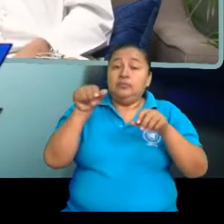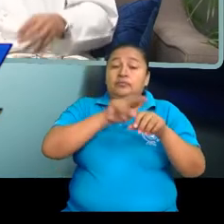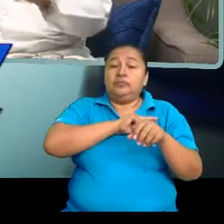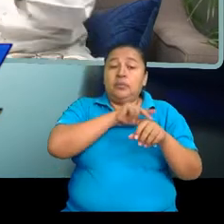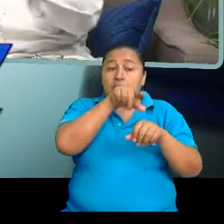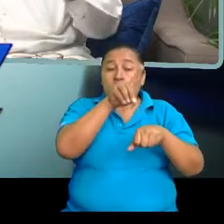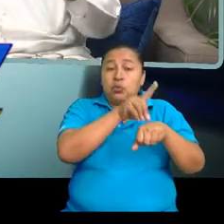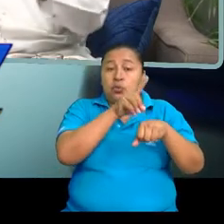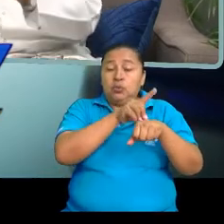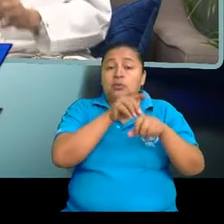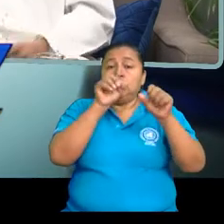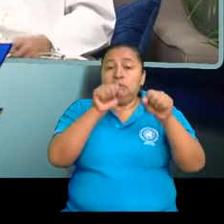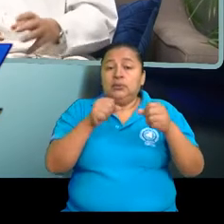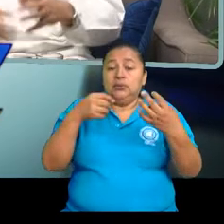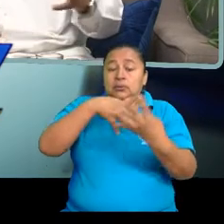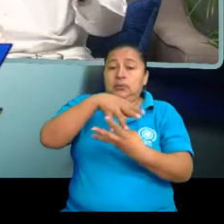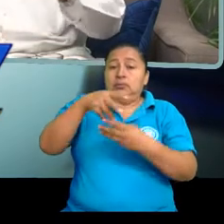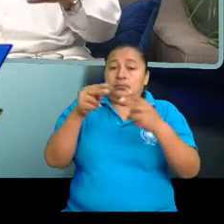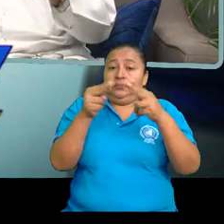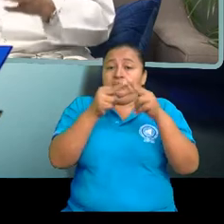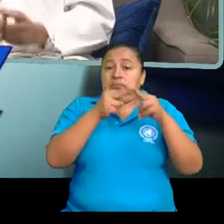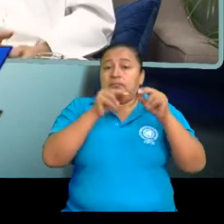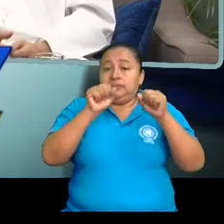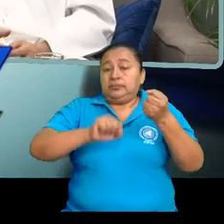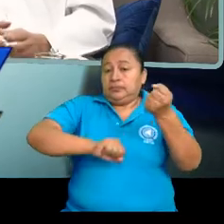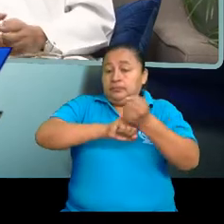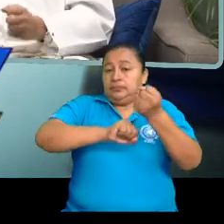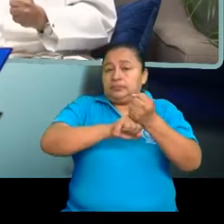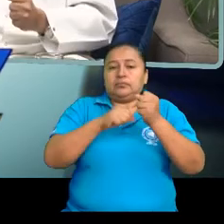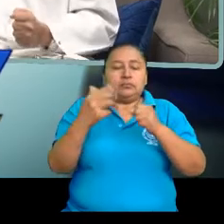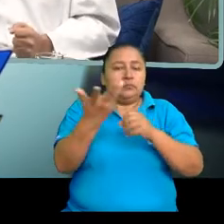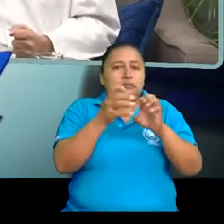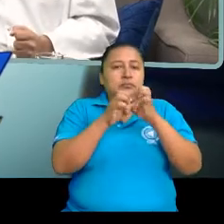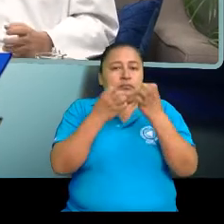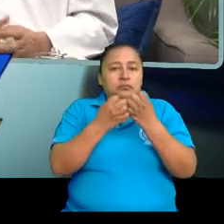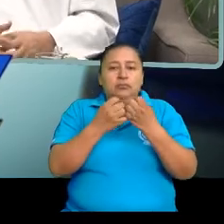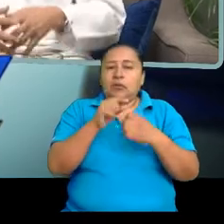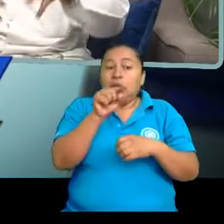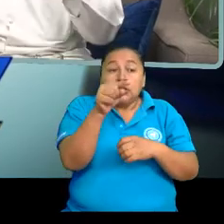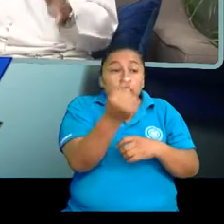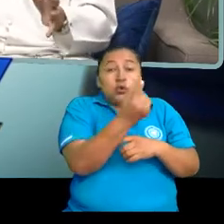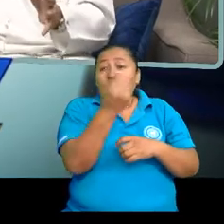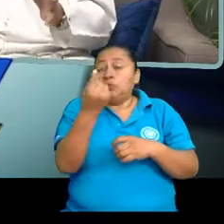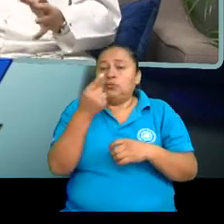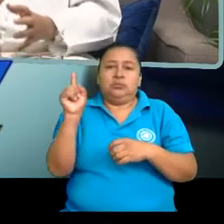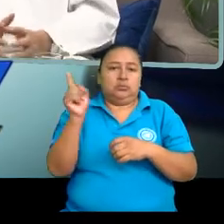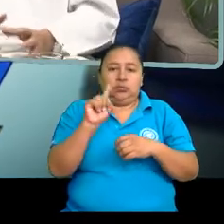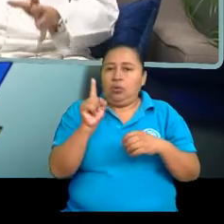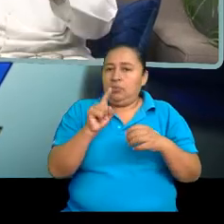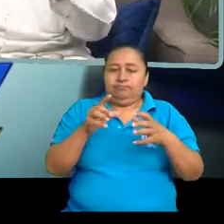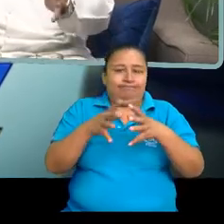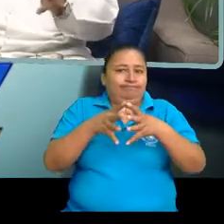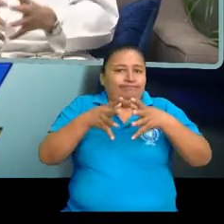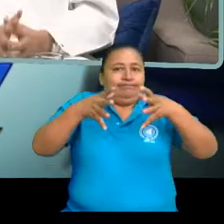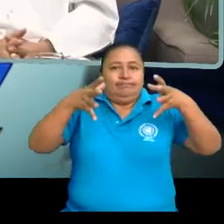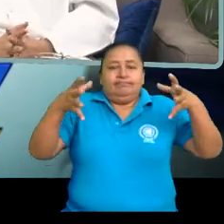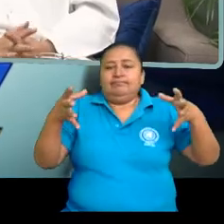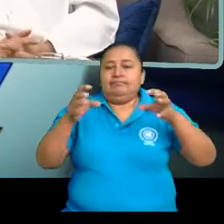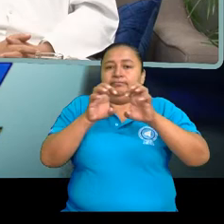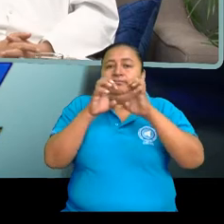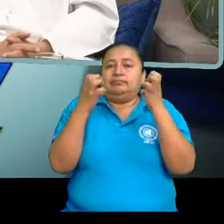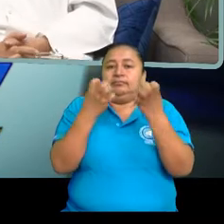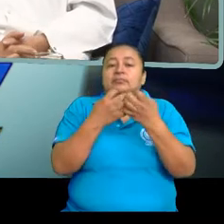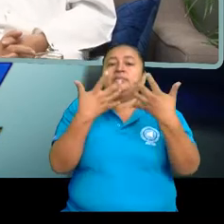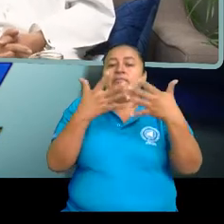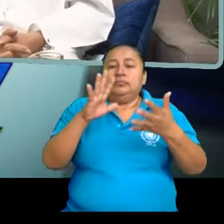okay. el médico, puedan apoyarse con todo este equipo. O sea, no están solos, sino que hay un gran equipo que está